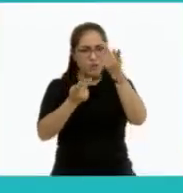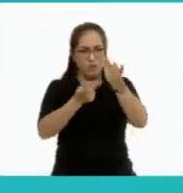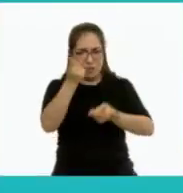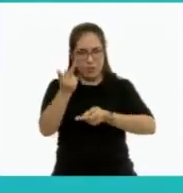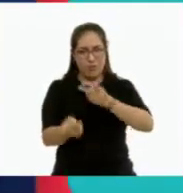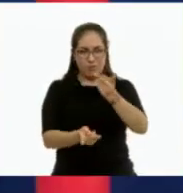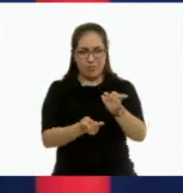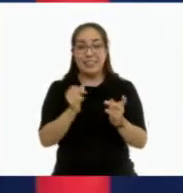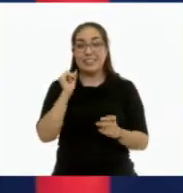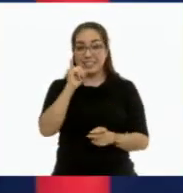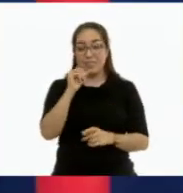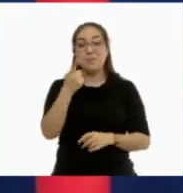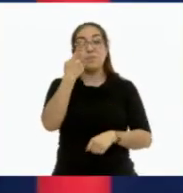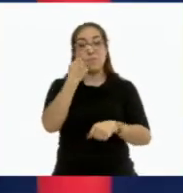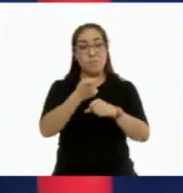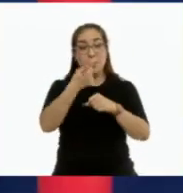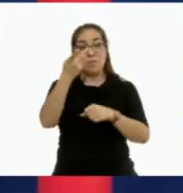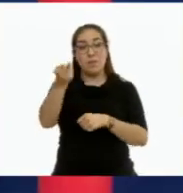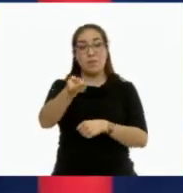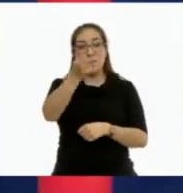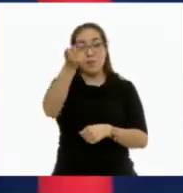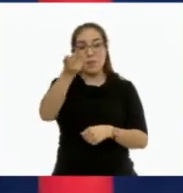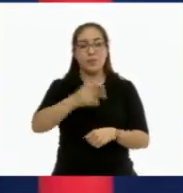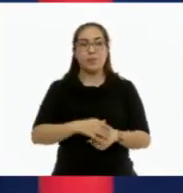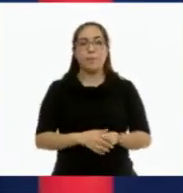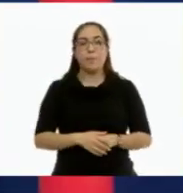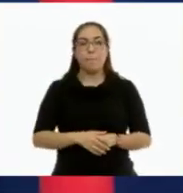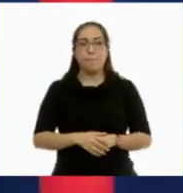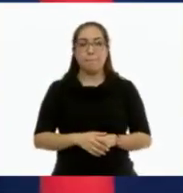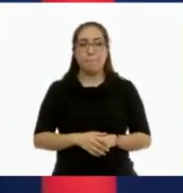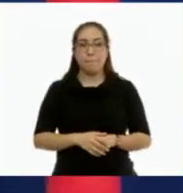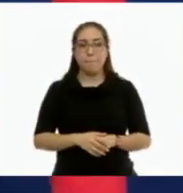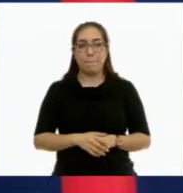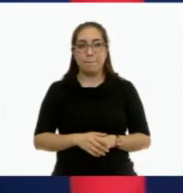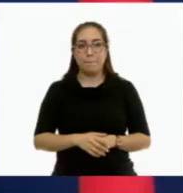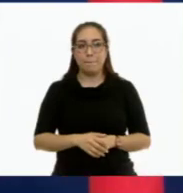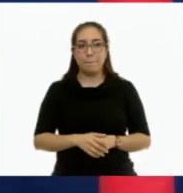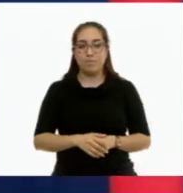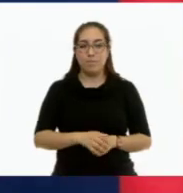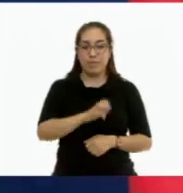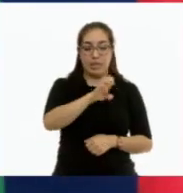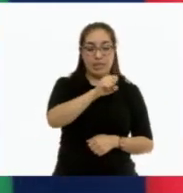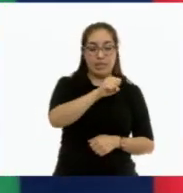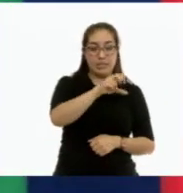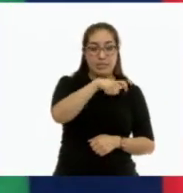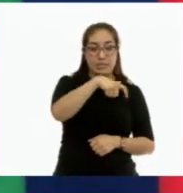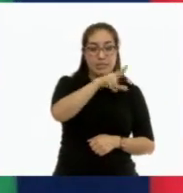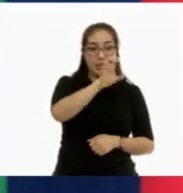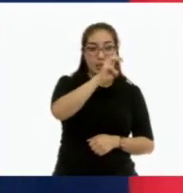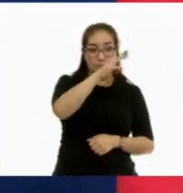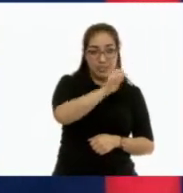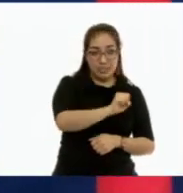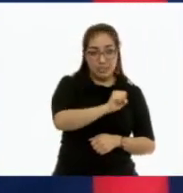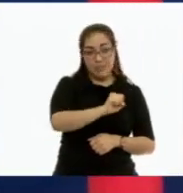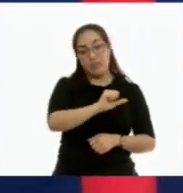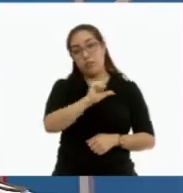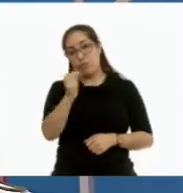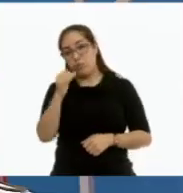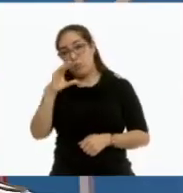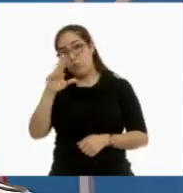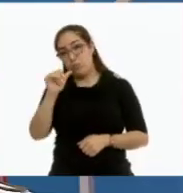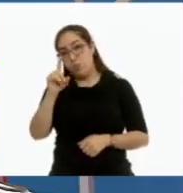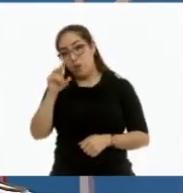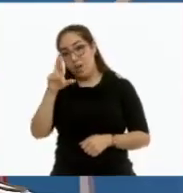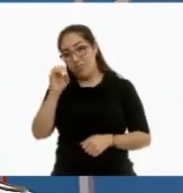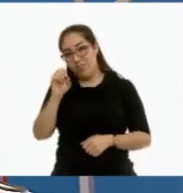es. Y la primera pregunta es, ¿en qué son diferentes los esquemas de los cuadros sinópticos? Bien,